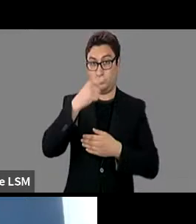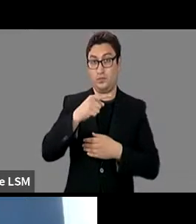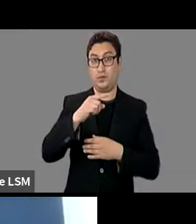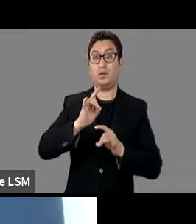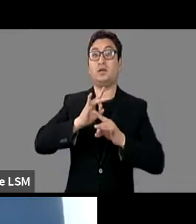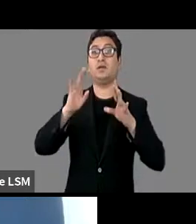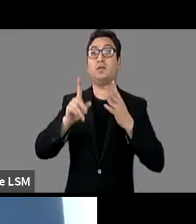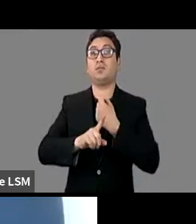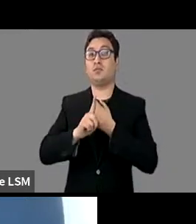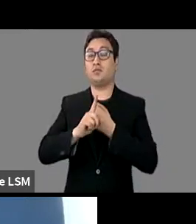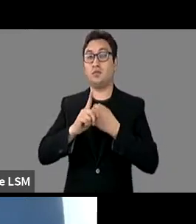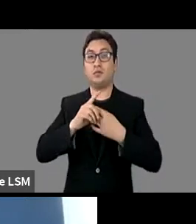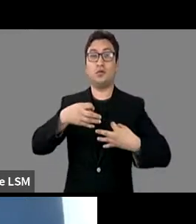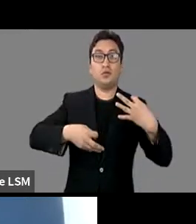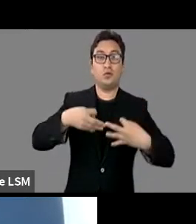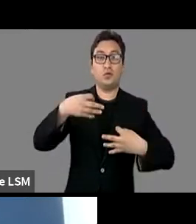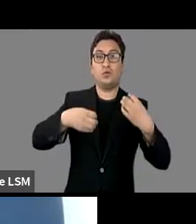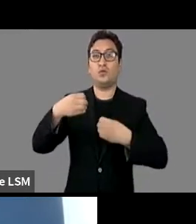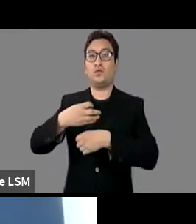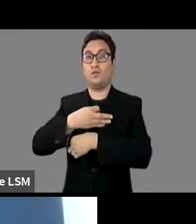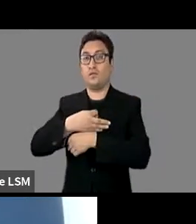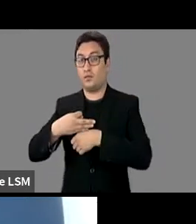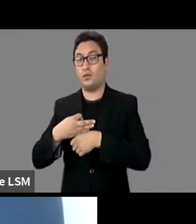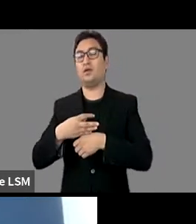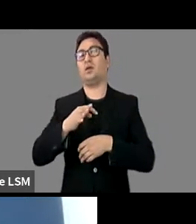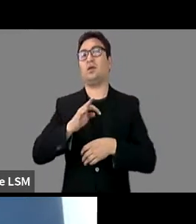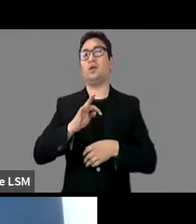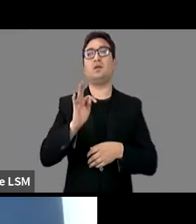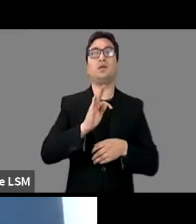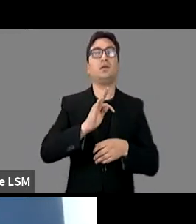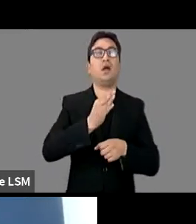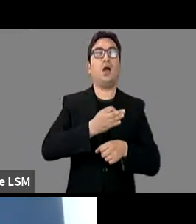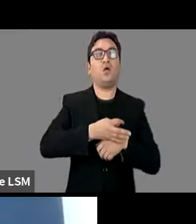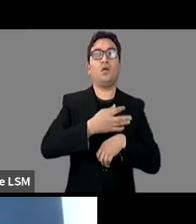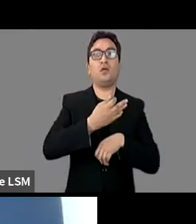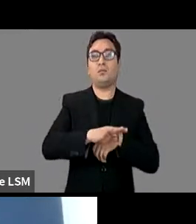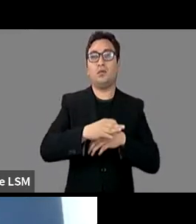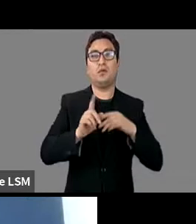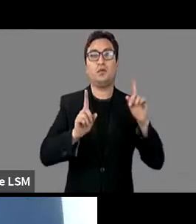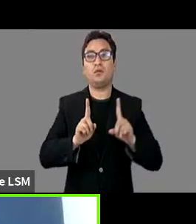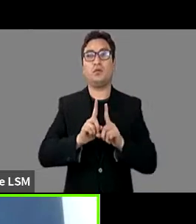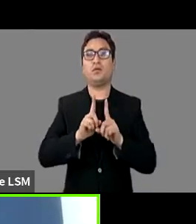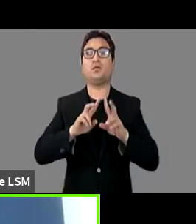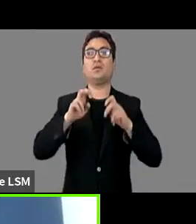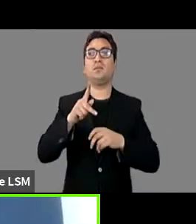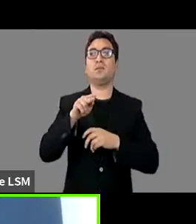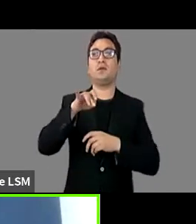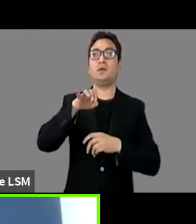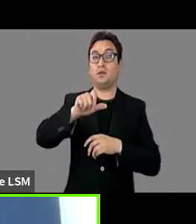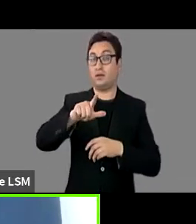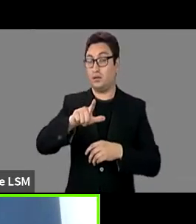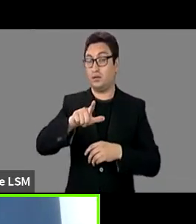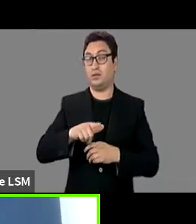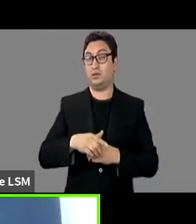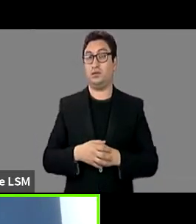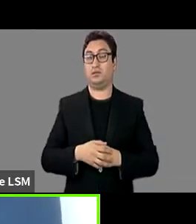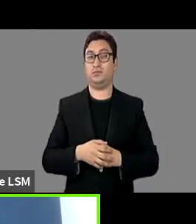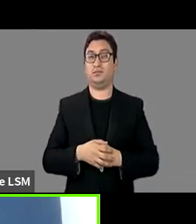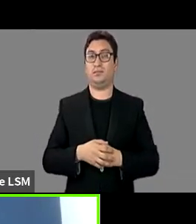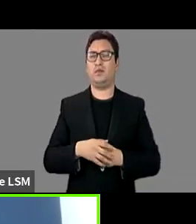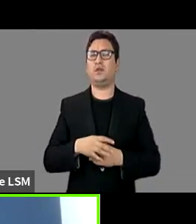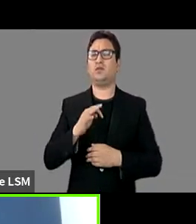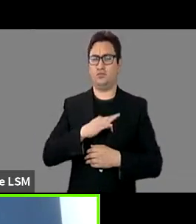ha mencionado que por ahorita solo están actuando en casos penales? Sí, sí se podría solicitar. Con mucho